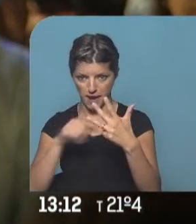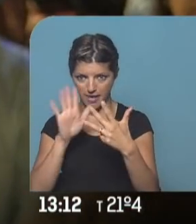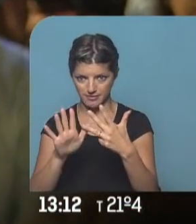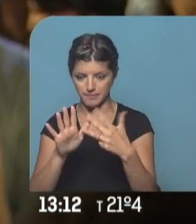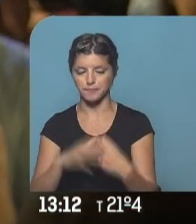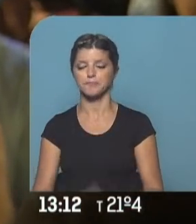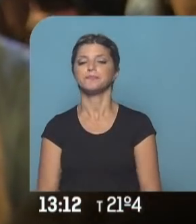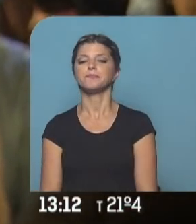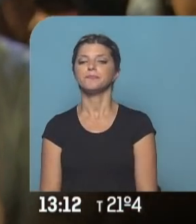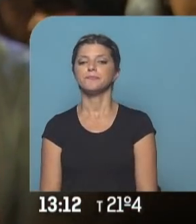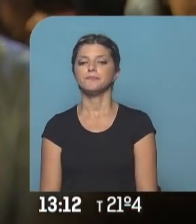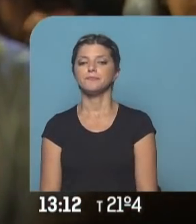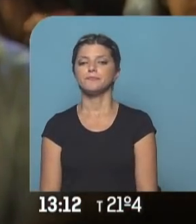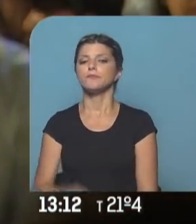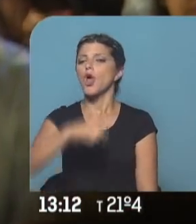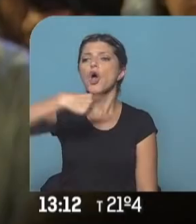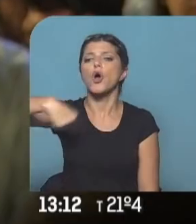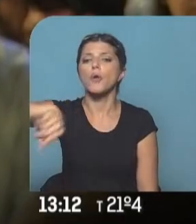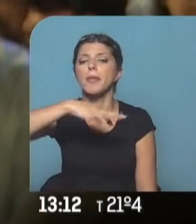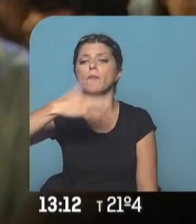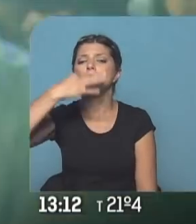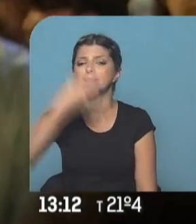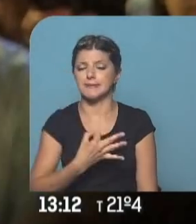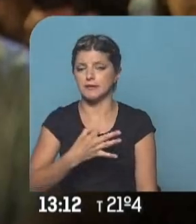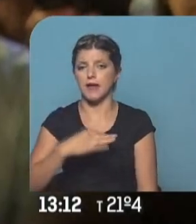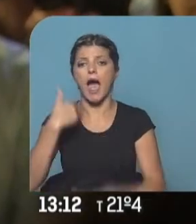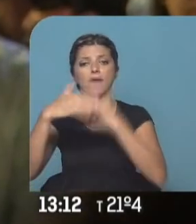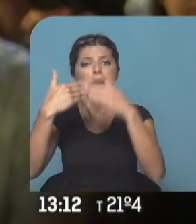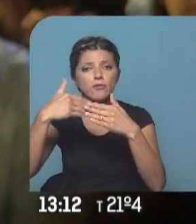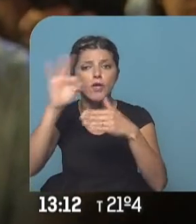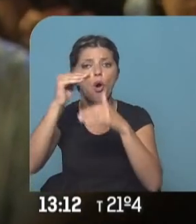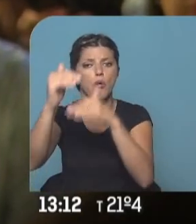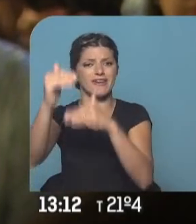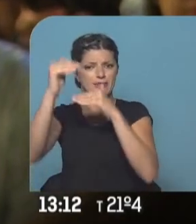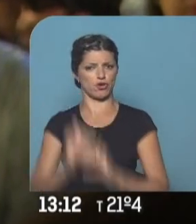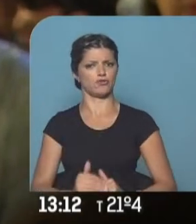Tendremos los chilenos que decidir entre avanzar o retroceder,